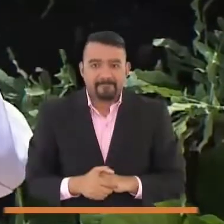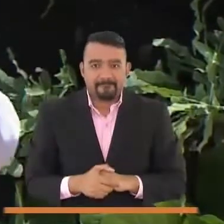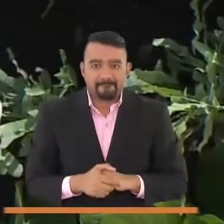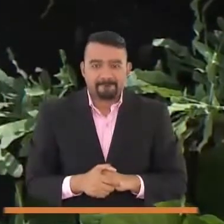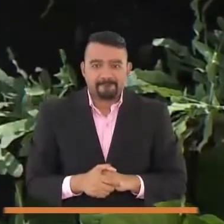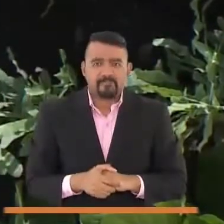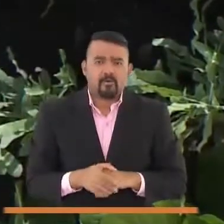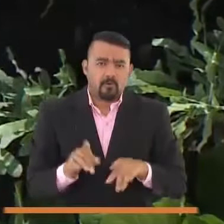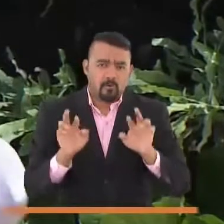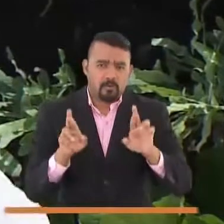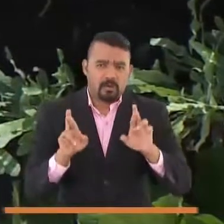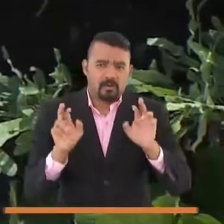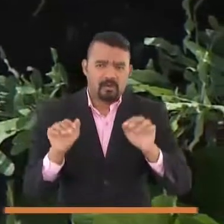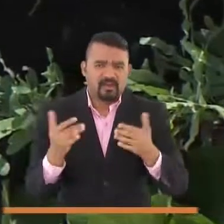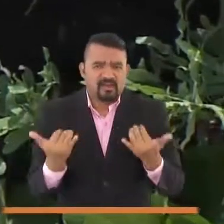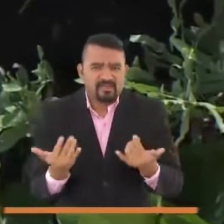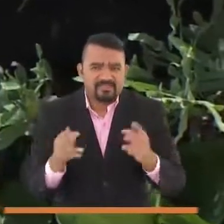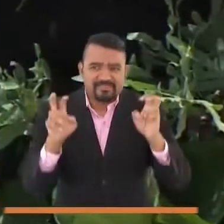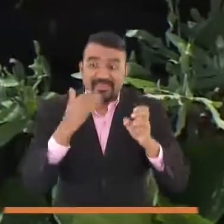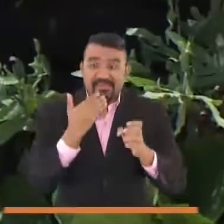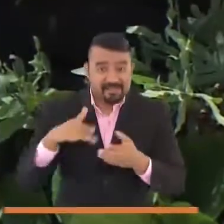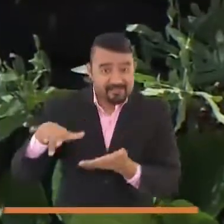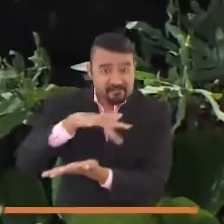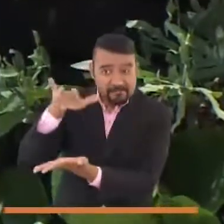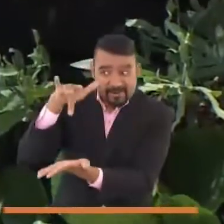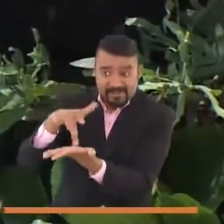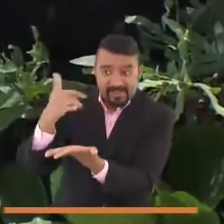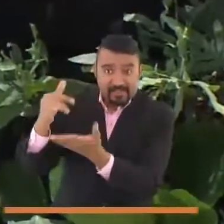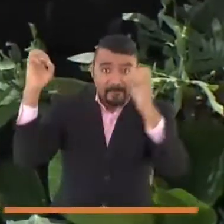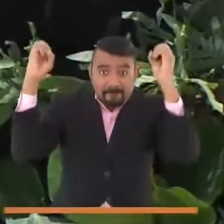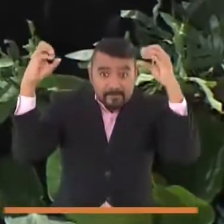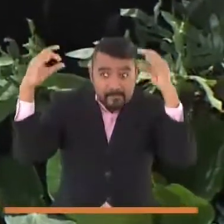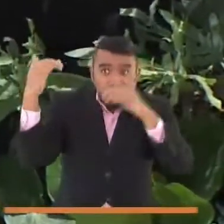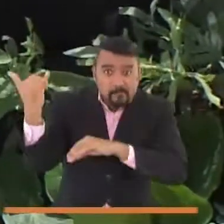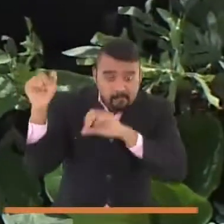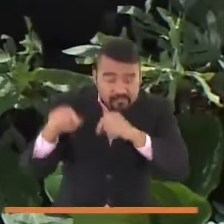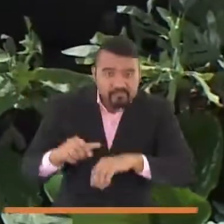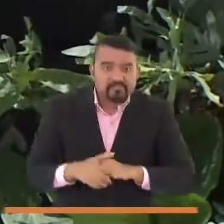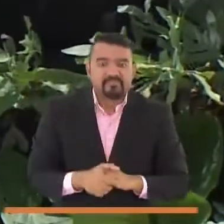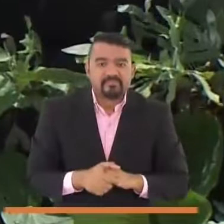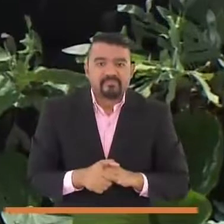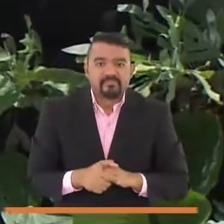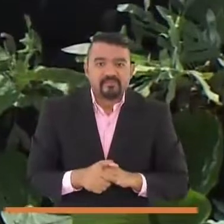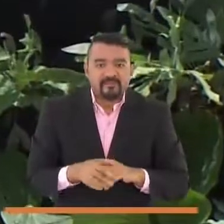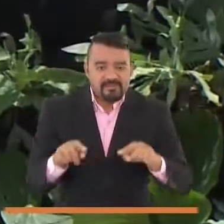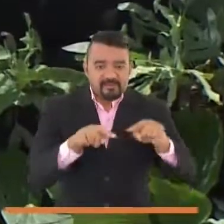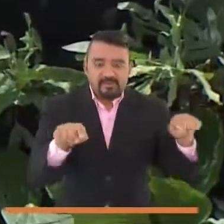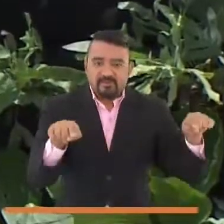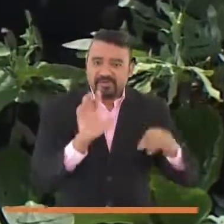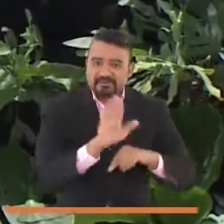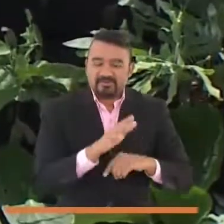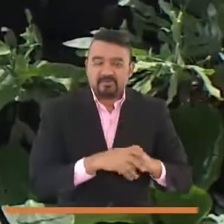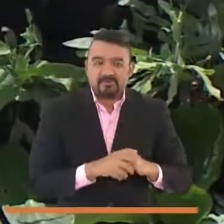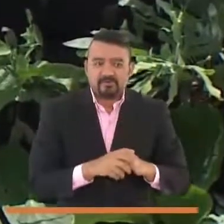sale bien, el parque principal, y encenderemos la iluminación de la calle de la Buena Mesa y